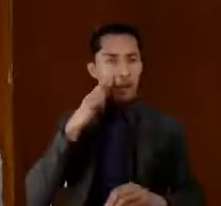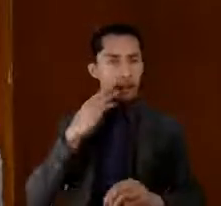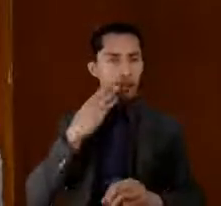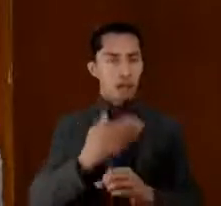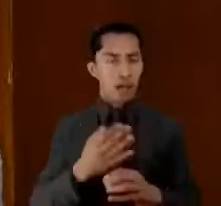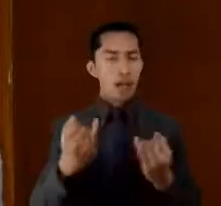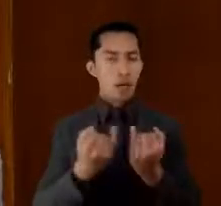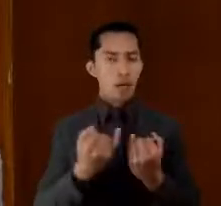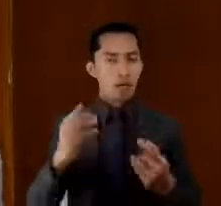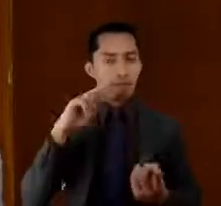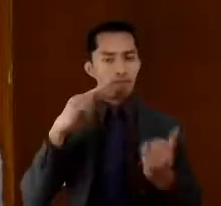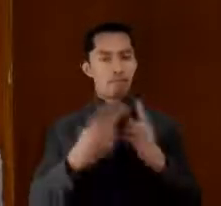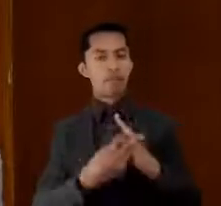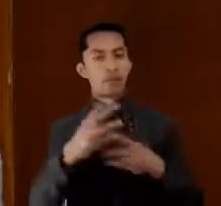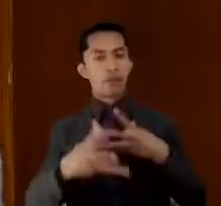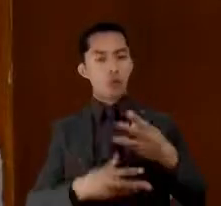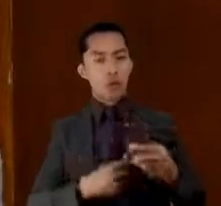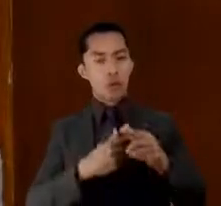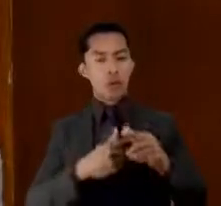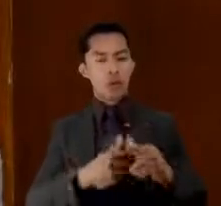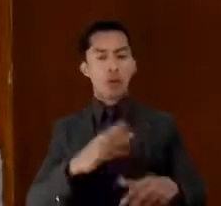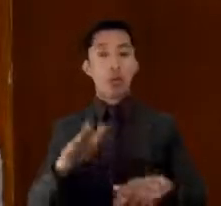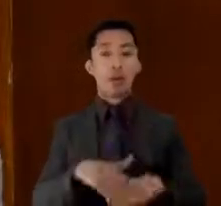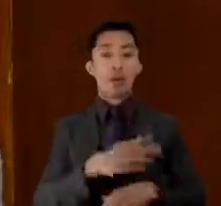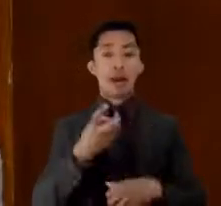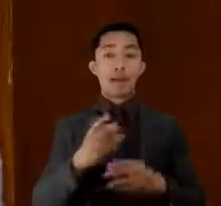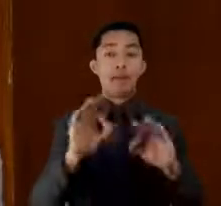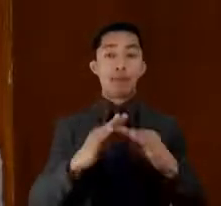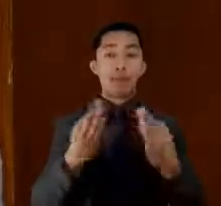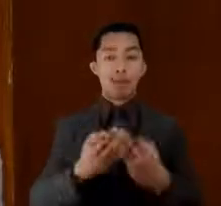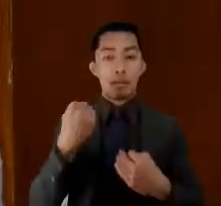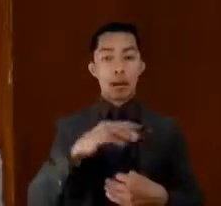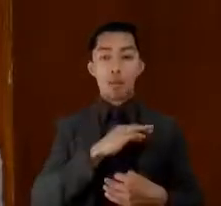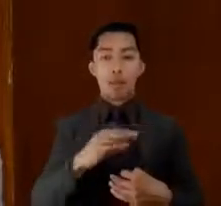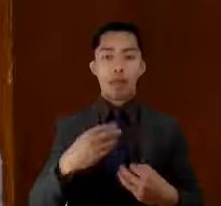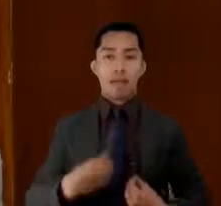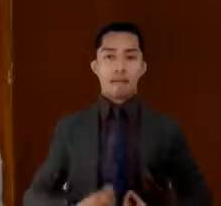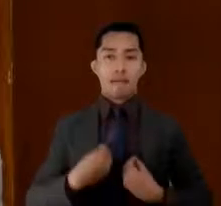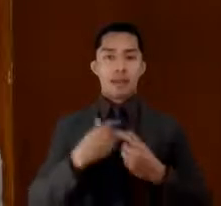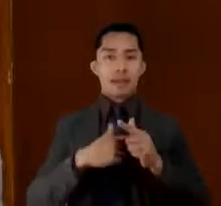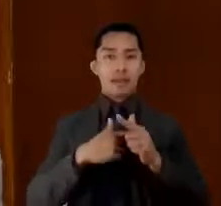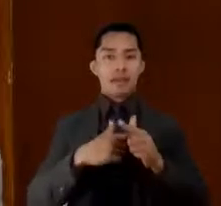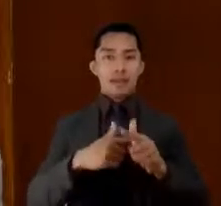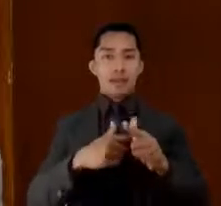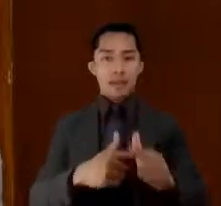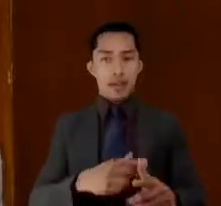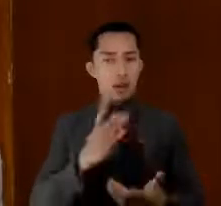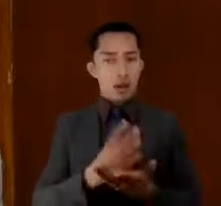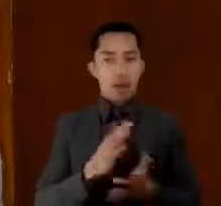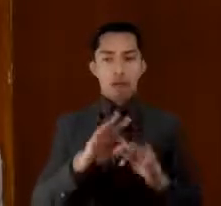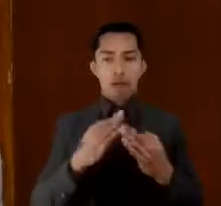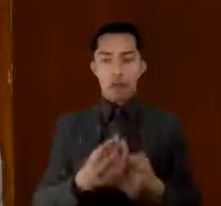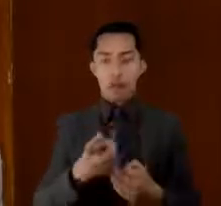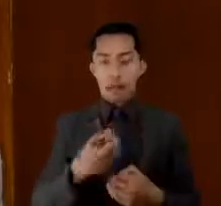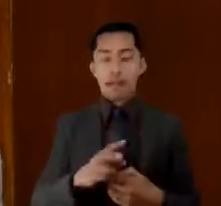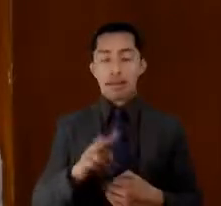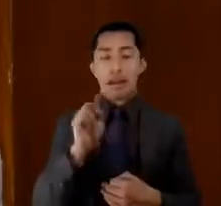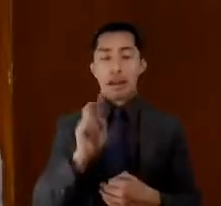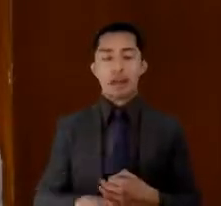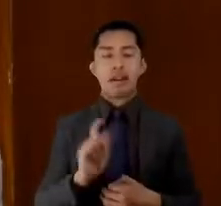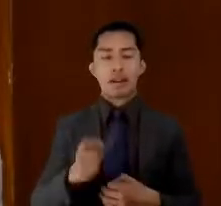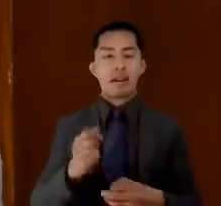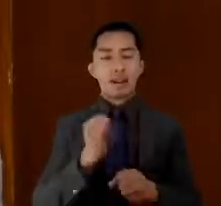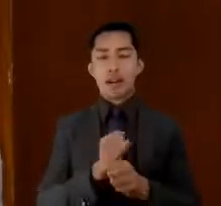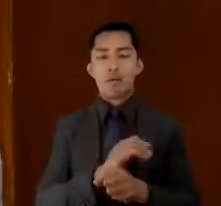visión sostenible, puesto que esta es la única forma de preservar nuestra existencia como especie. Si bien es cierto que es